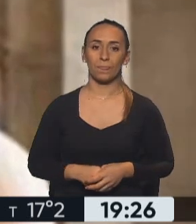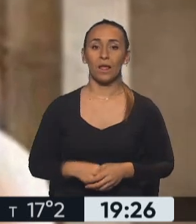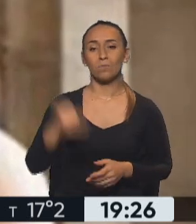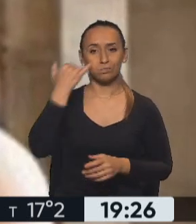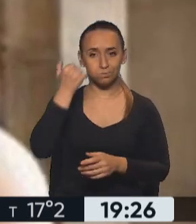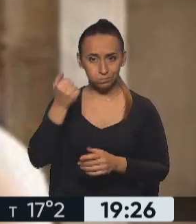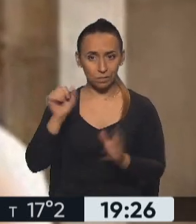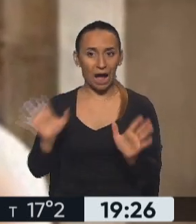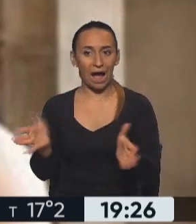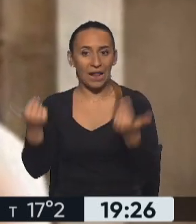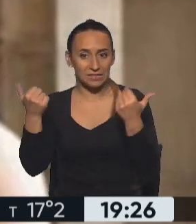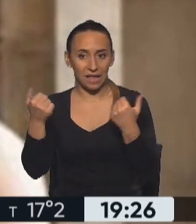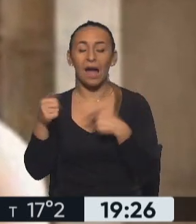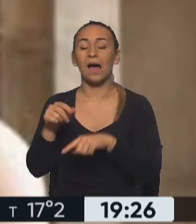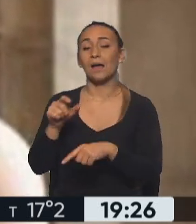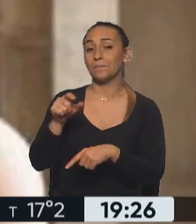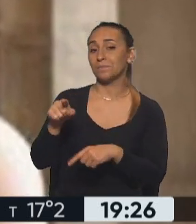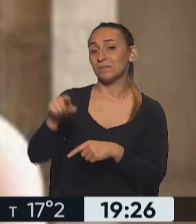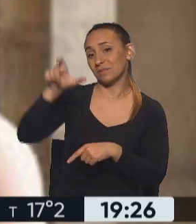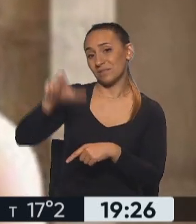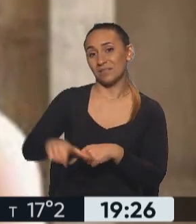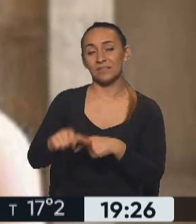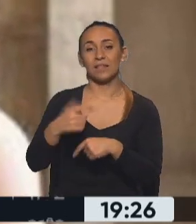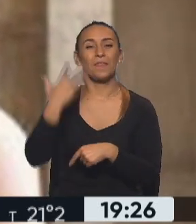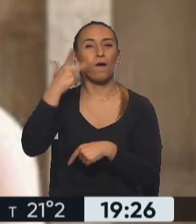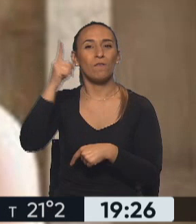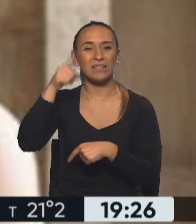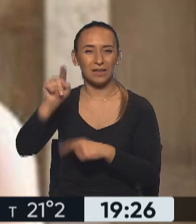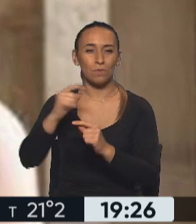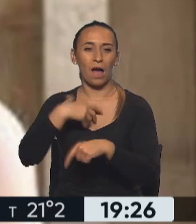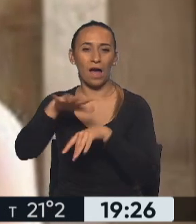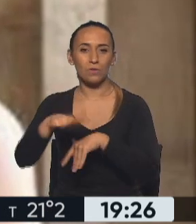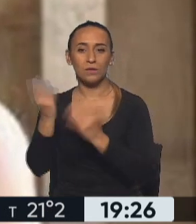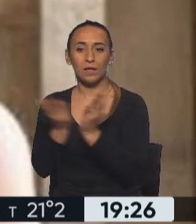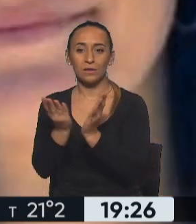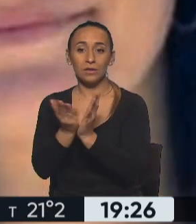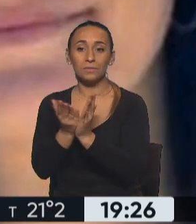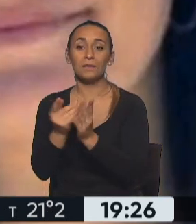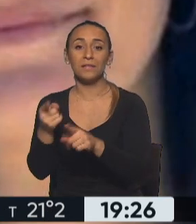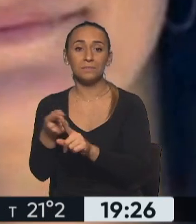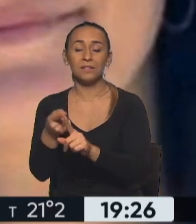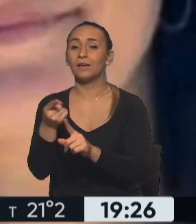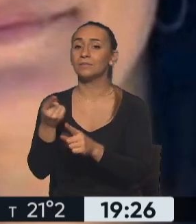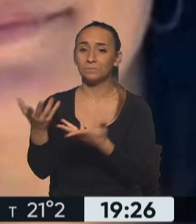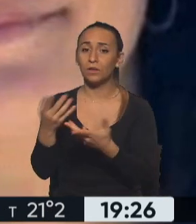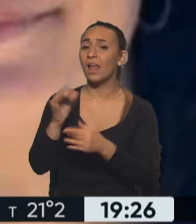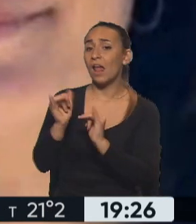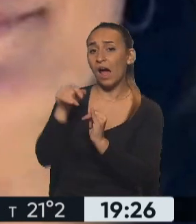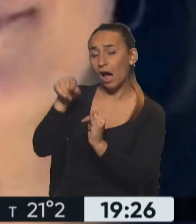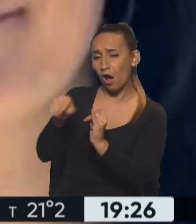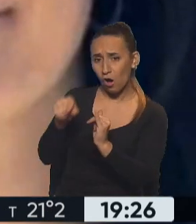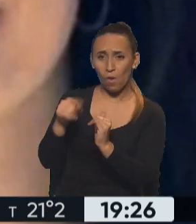Dieron de alta la estudiante francesa atropellada en Palermo. Según informaron esta tarde voceros del Hospital Fernández, la joven francesa